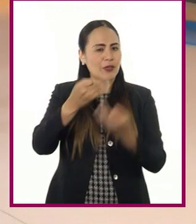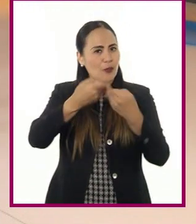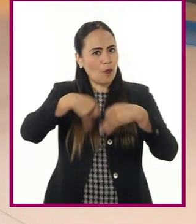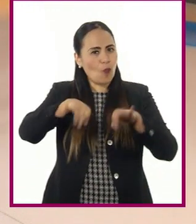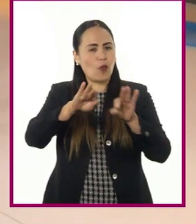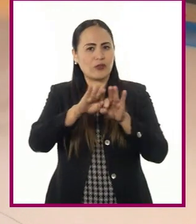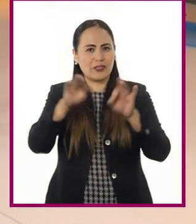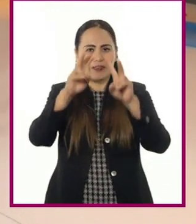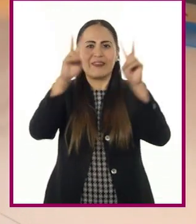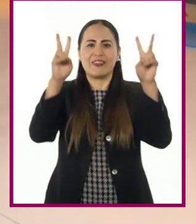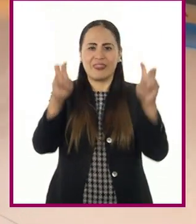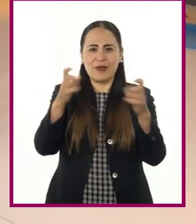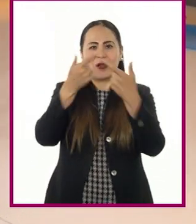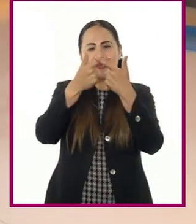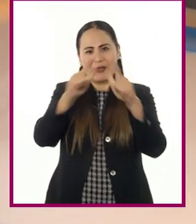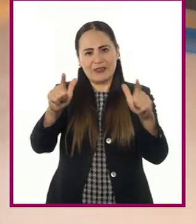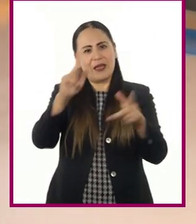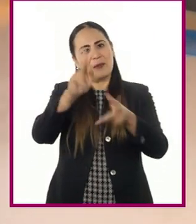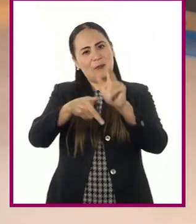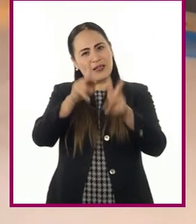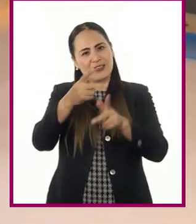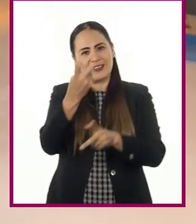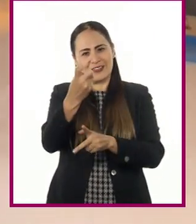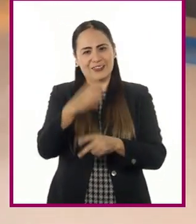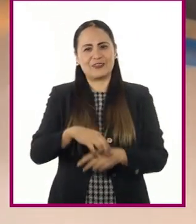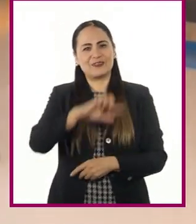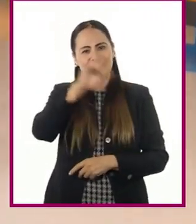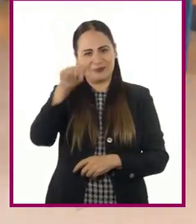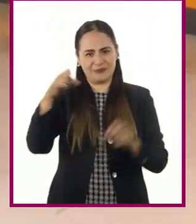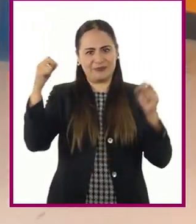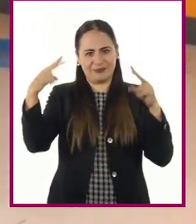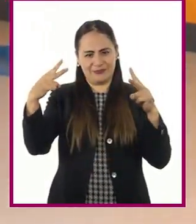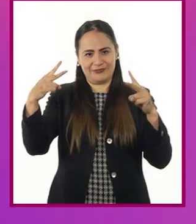hablar de la libertad. Hasta la próxima.